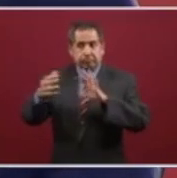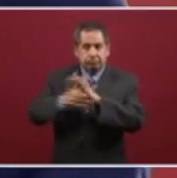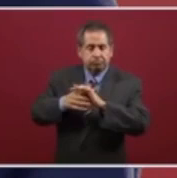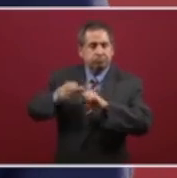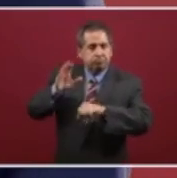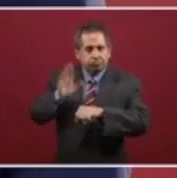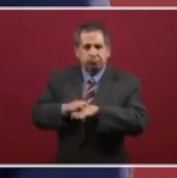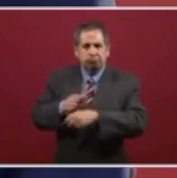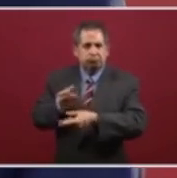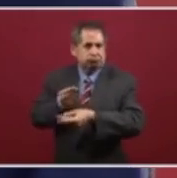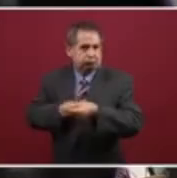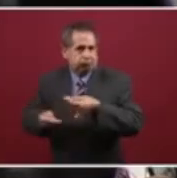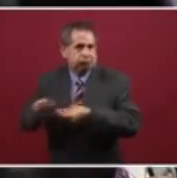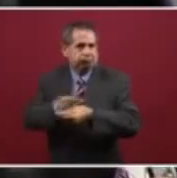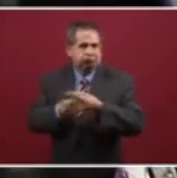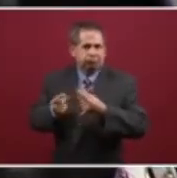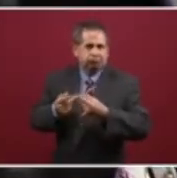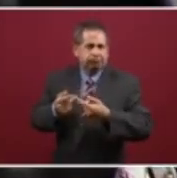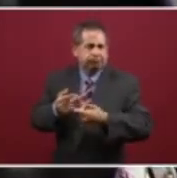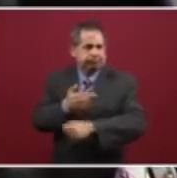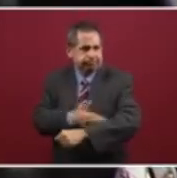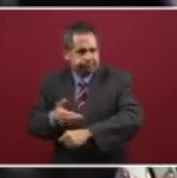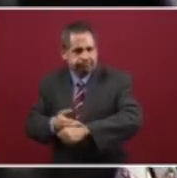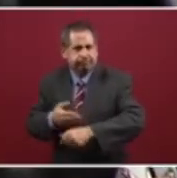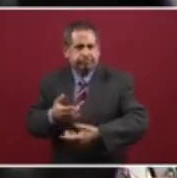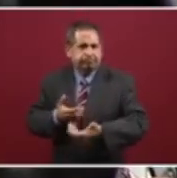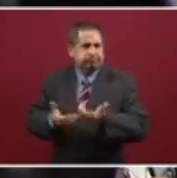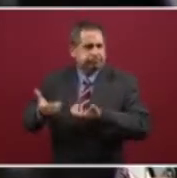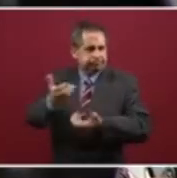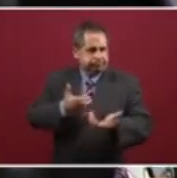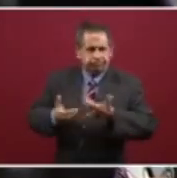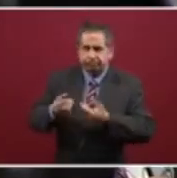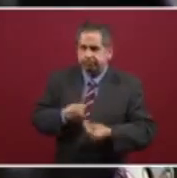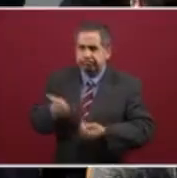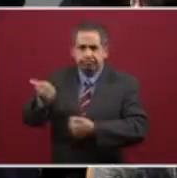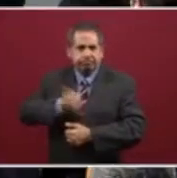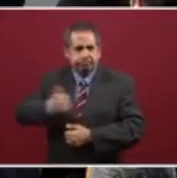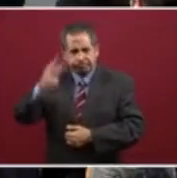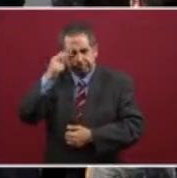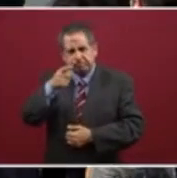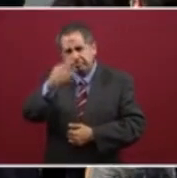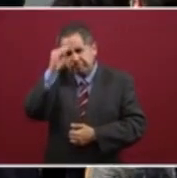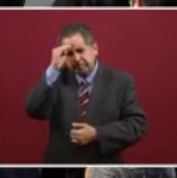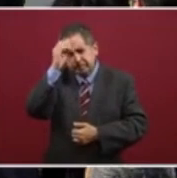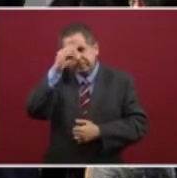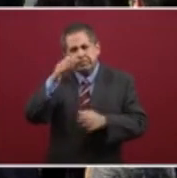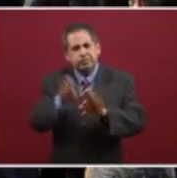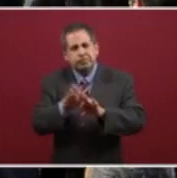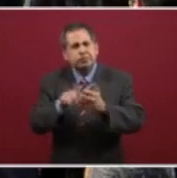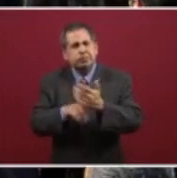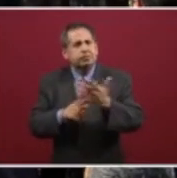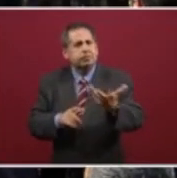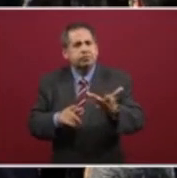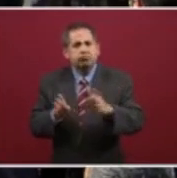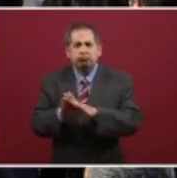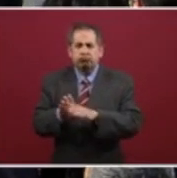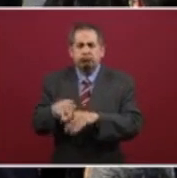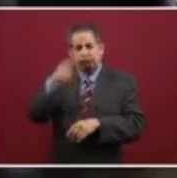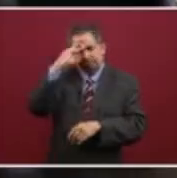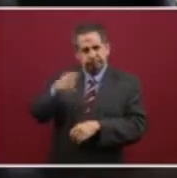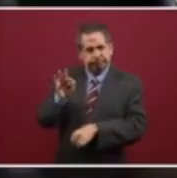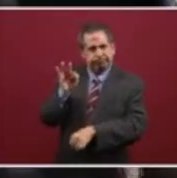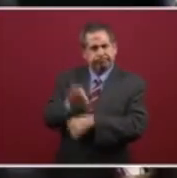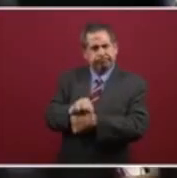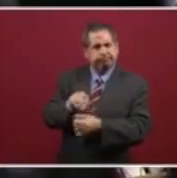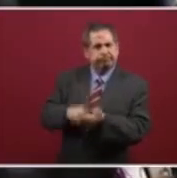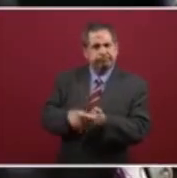más eficiente o más activa el intercambio comercial con México. ¿Qué ha pensado usted? ¿Cómo blindar a México